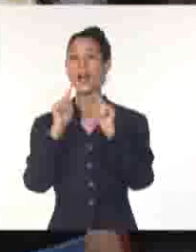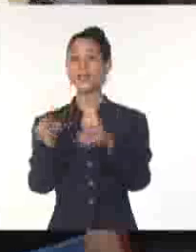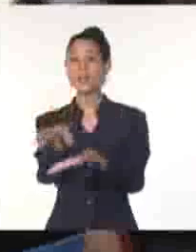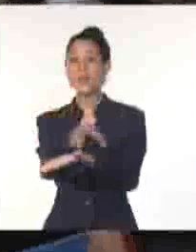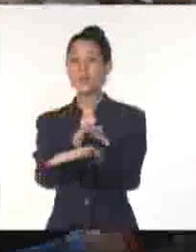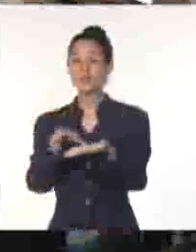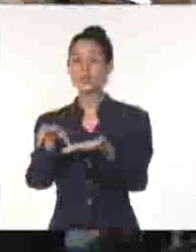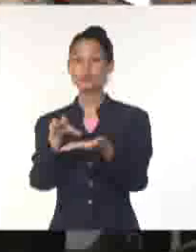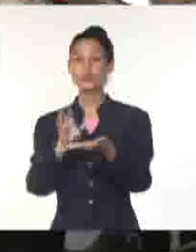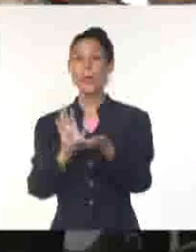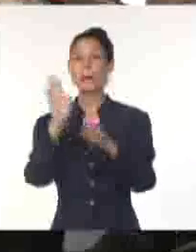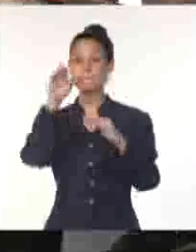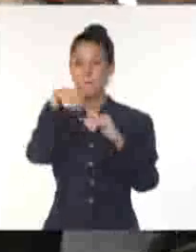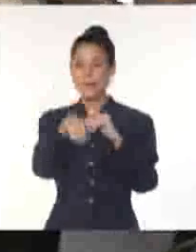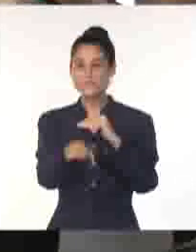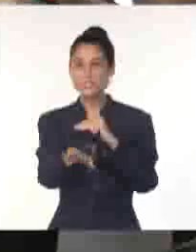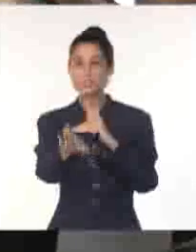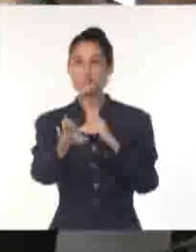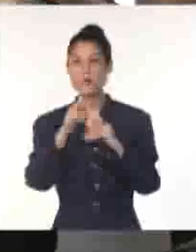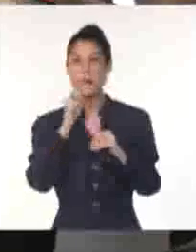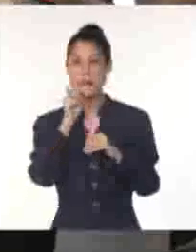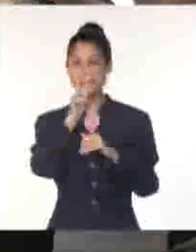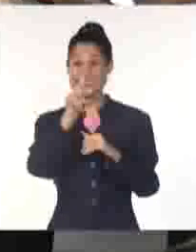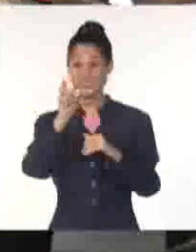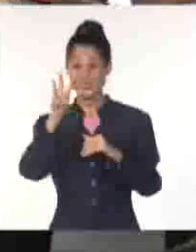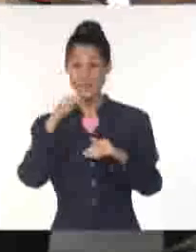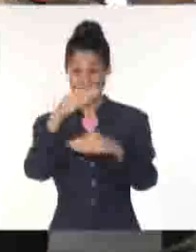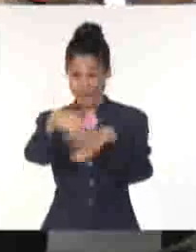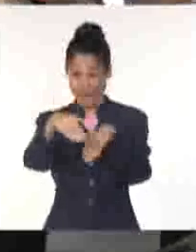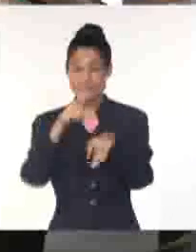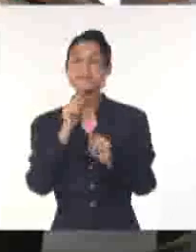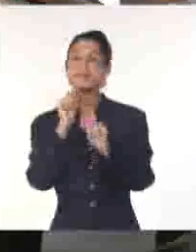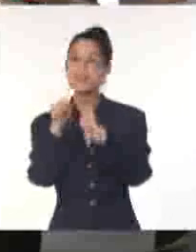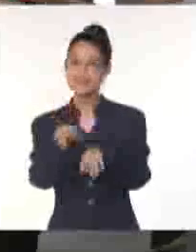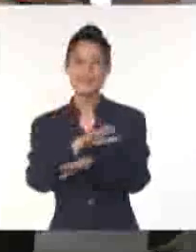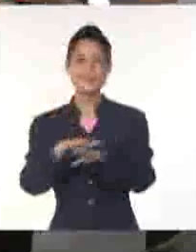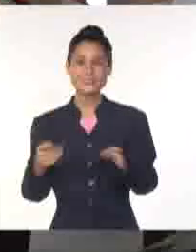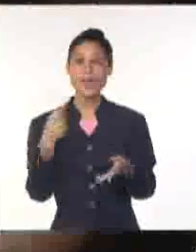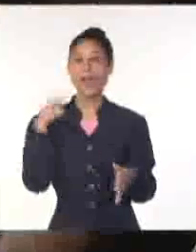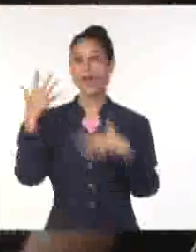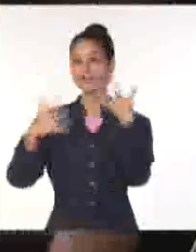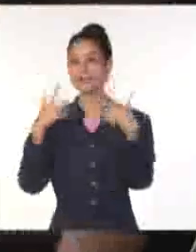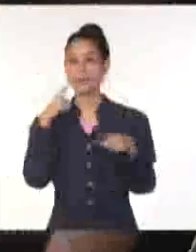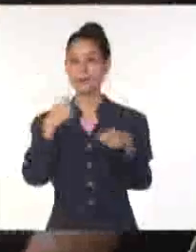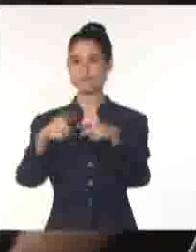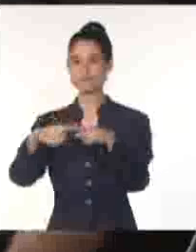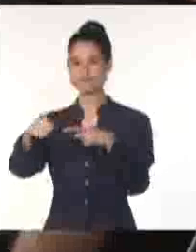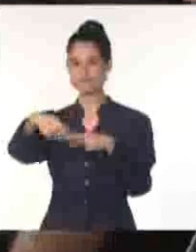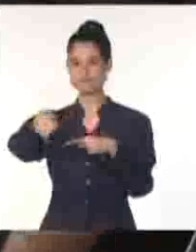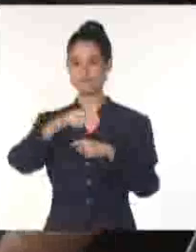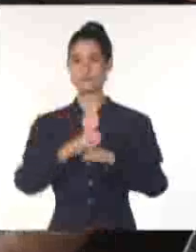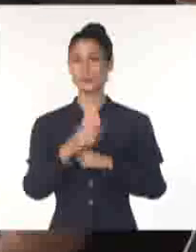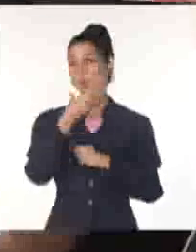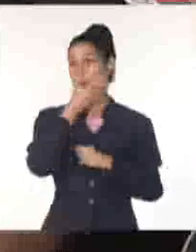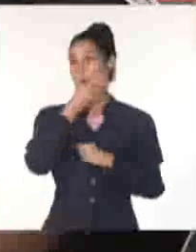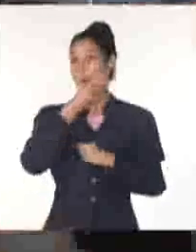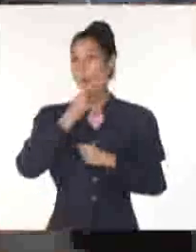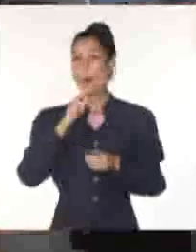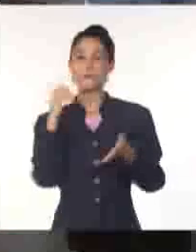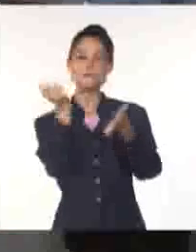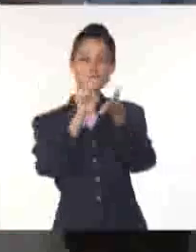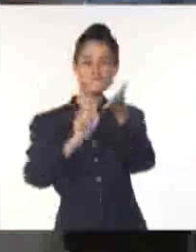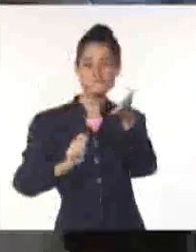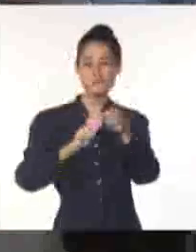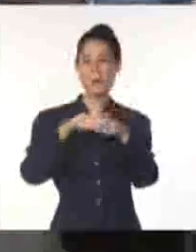sede nacional del HS, como parte de las actividades por los 38 años de la organización. Jóvenes artistas, escritores y